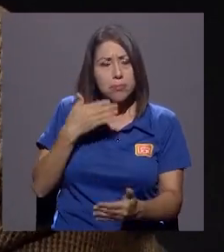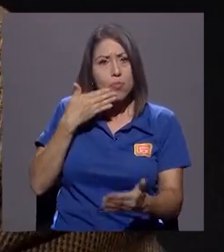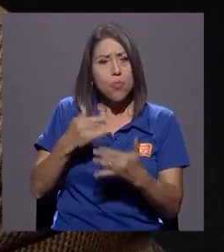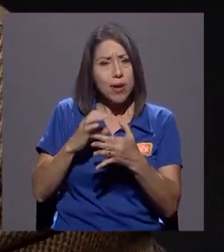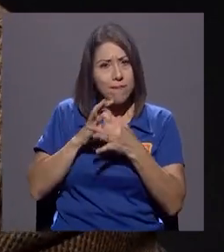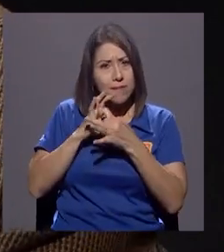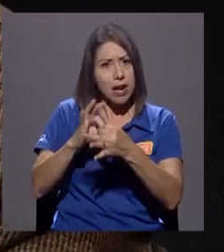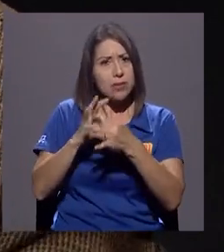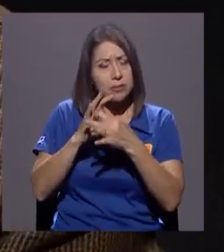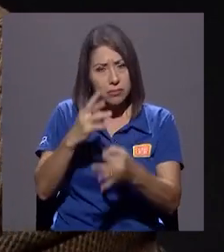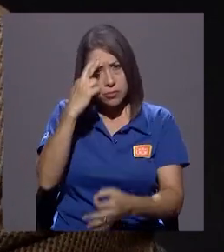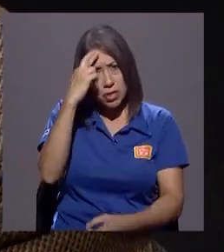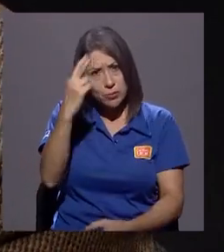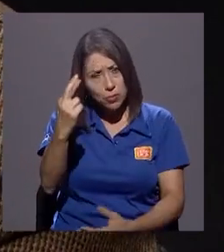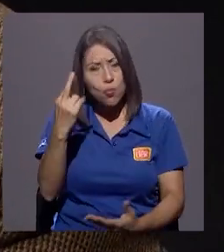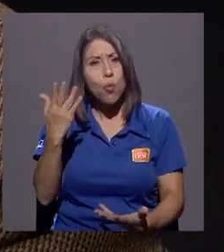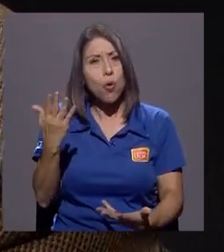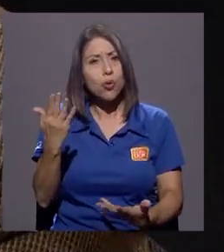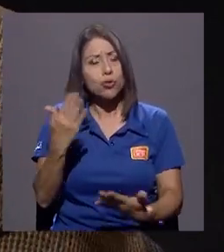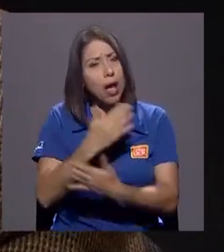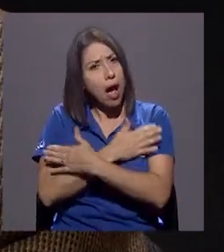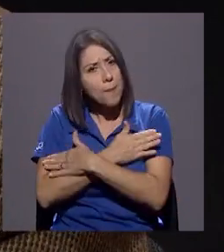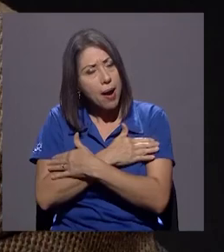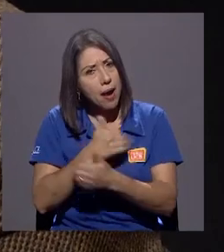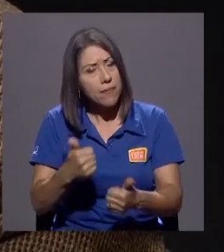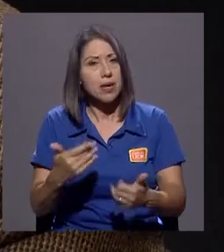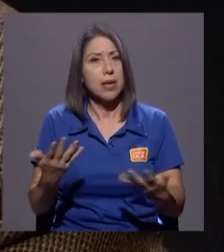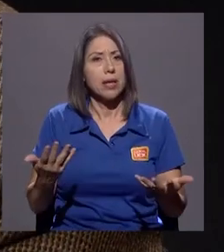una buena relación respetuosa y amable